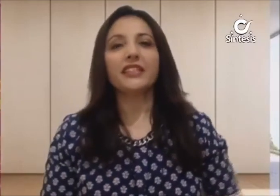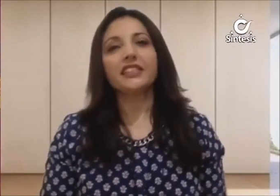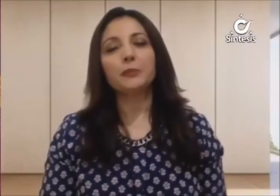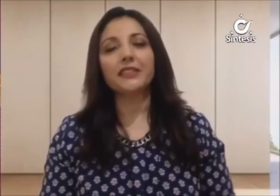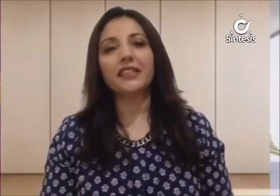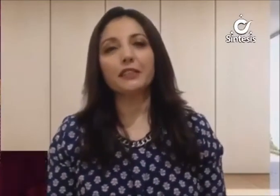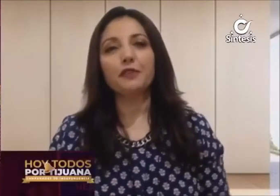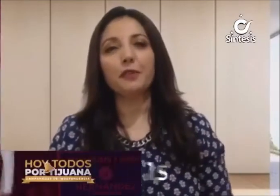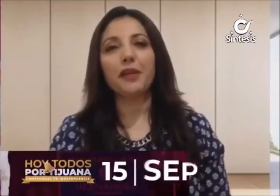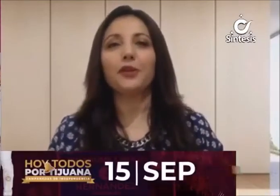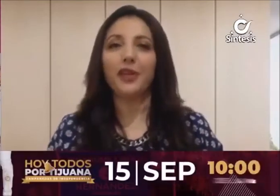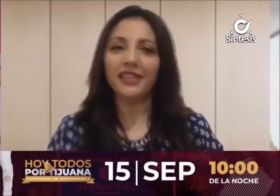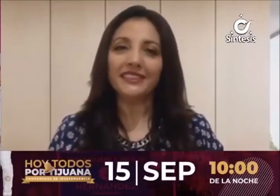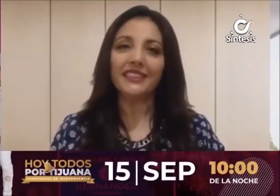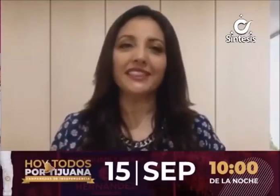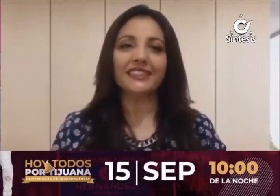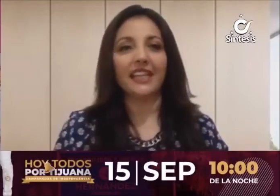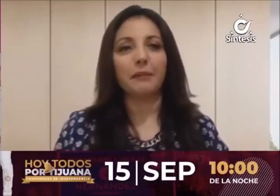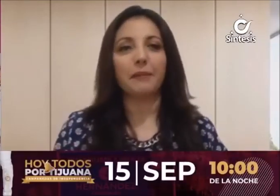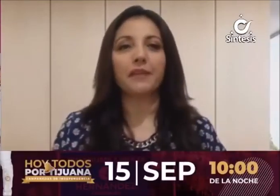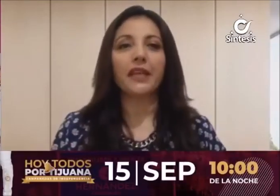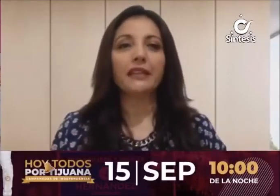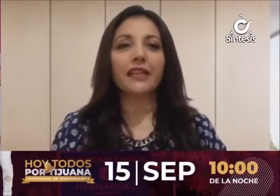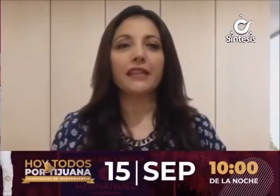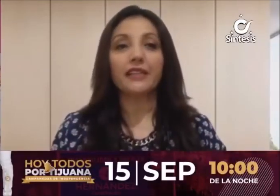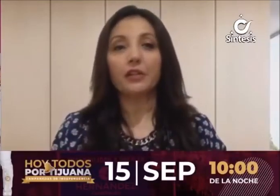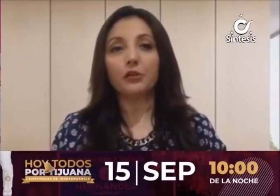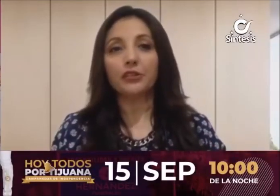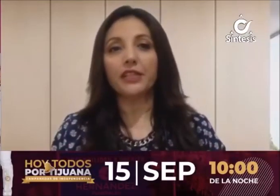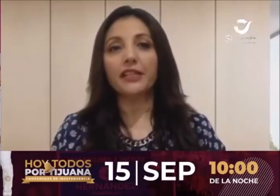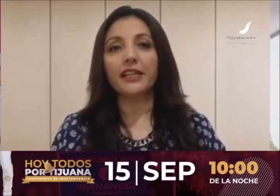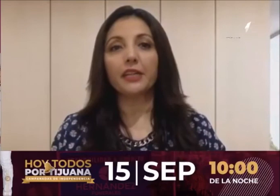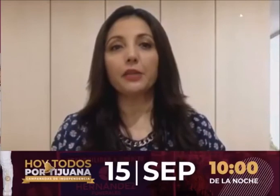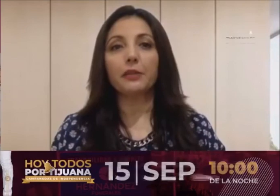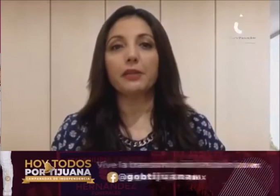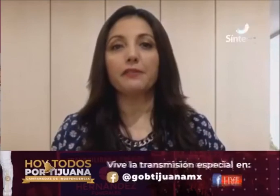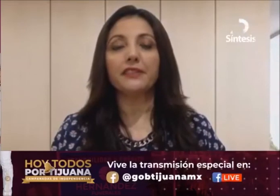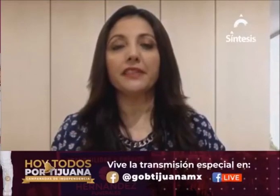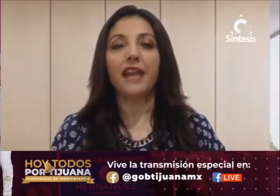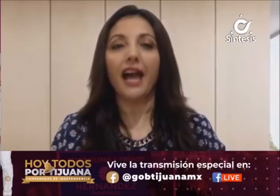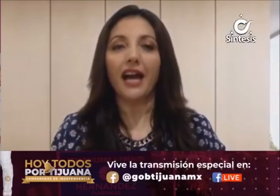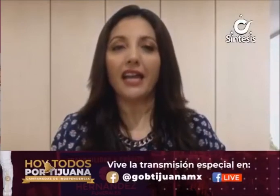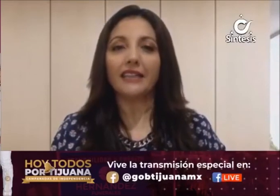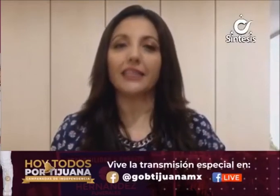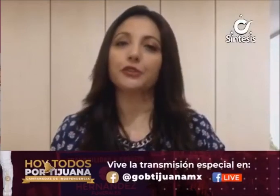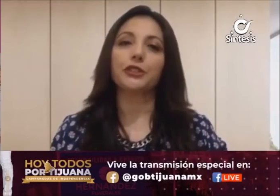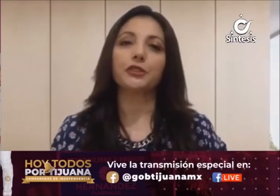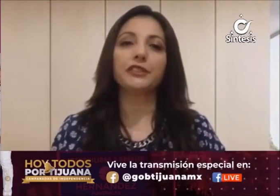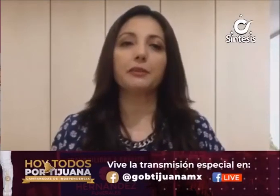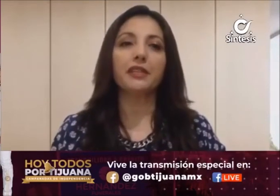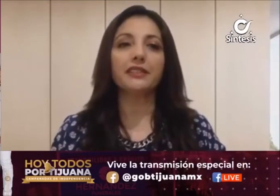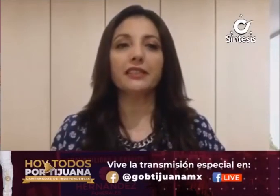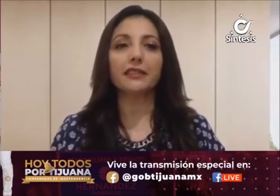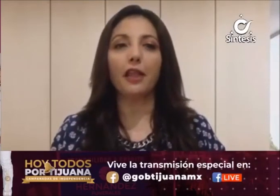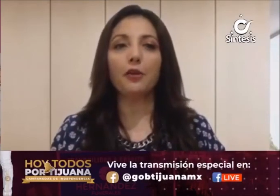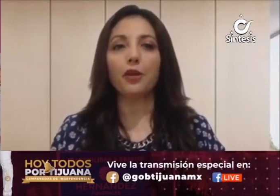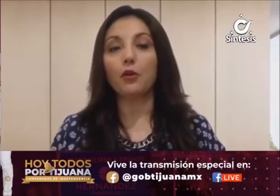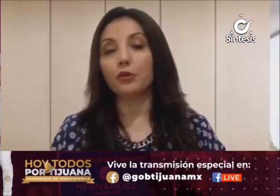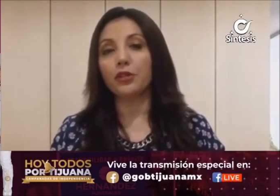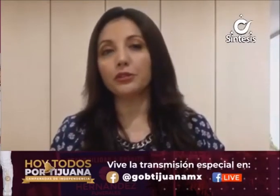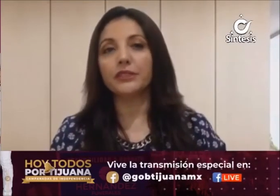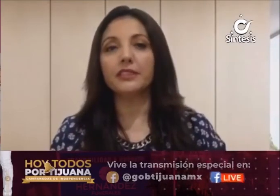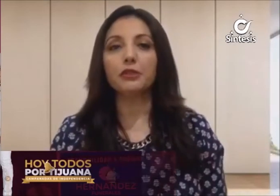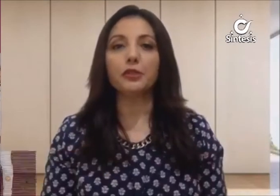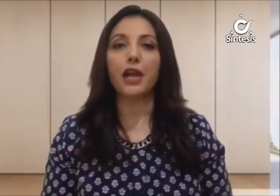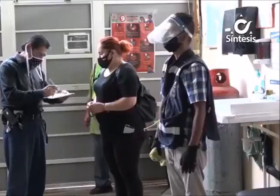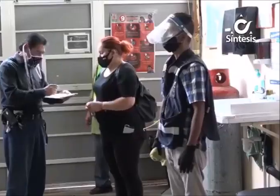Muchas gracias por seguirse informando en Síntesis AM. Tras dar a conocer el decreto que beneficia a las asociaciones civiles del estado con la